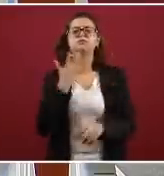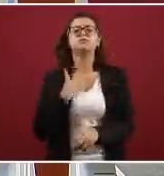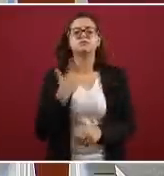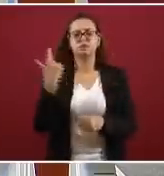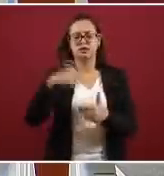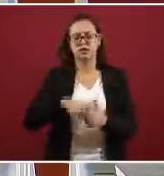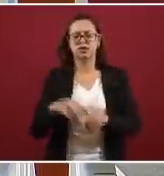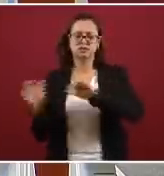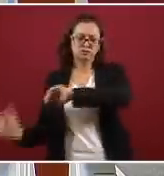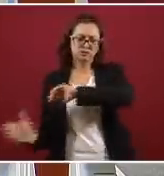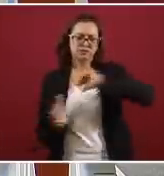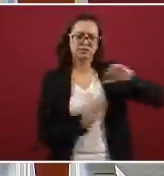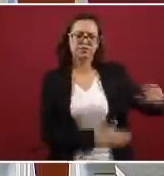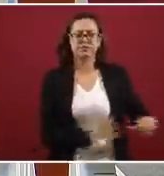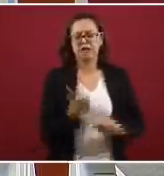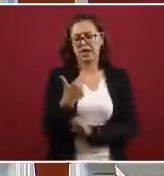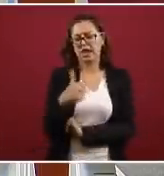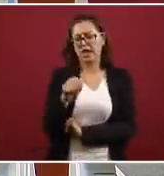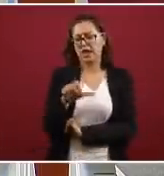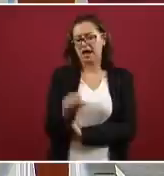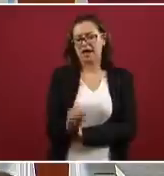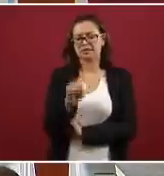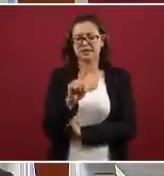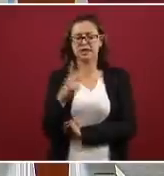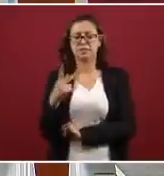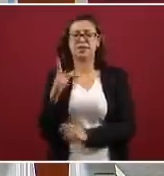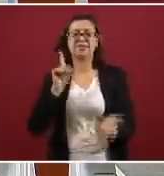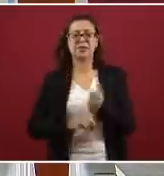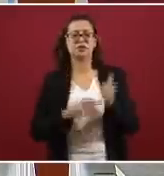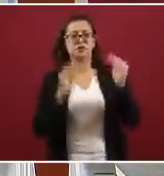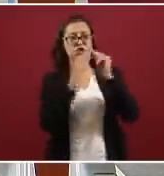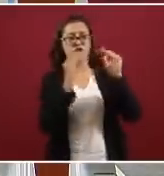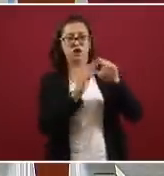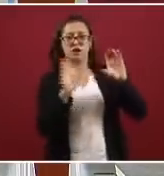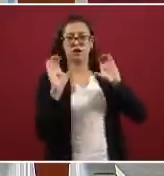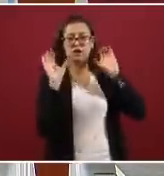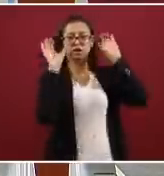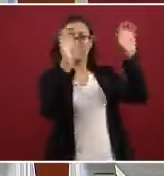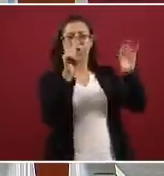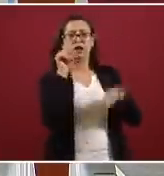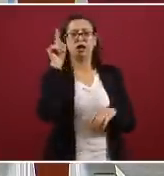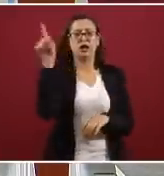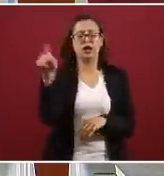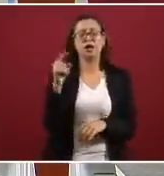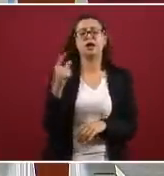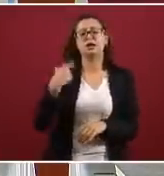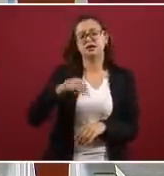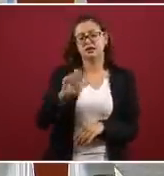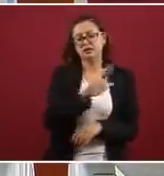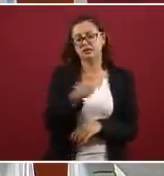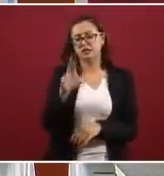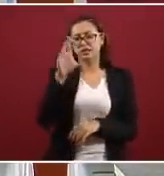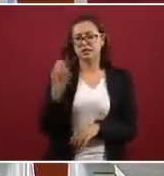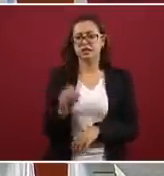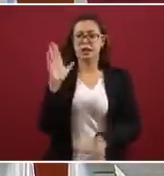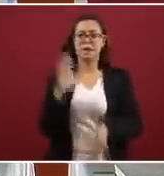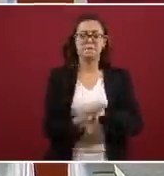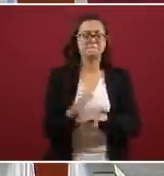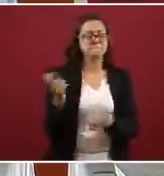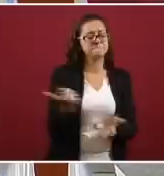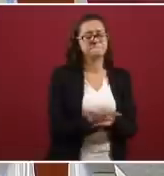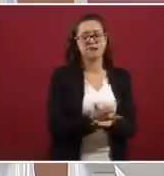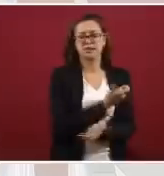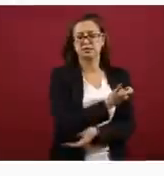En el gas LP, en tanques estacionarios, Gas del Caribe en Cozumel, Quintana Roo, ofrece el precio más